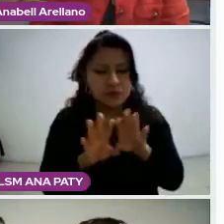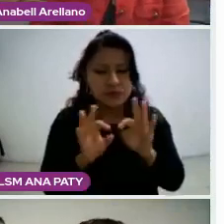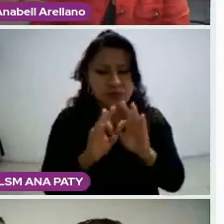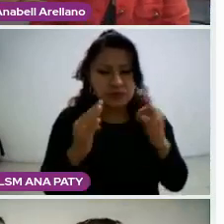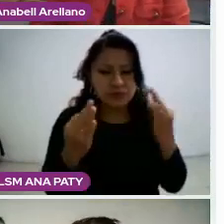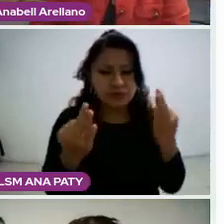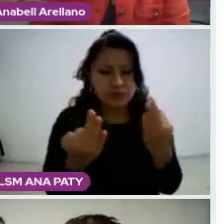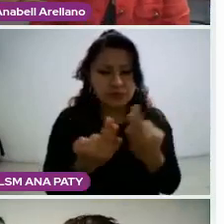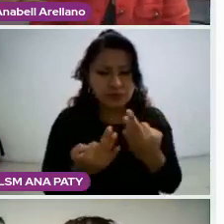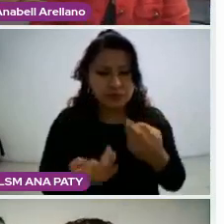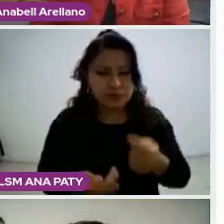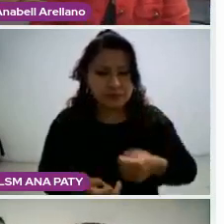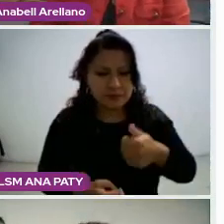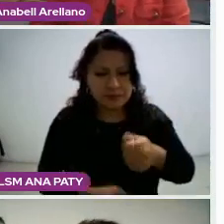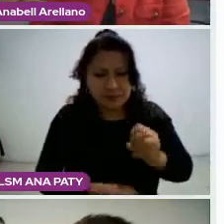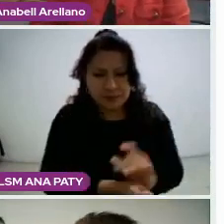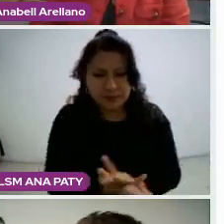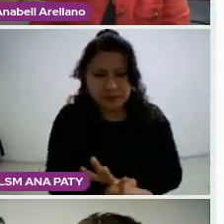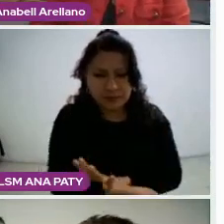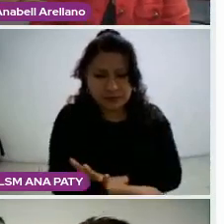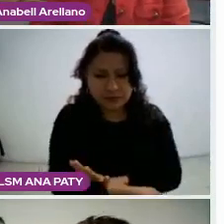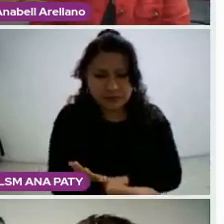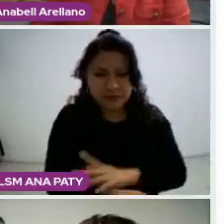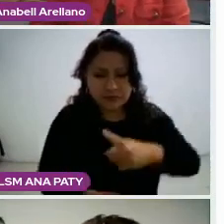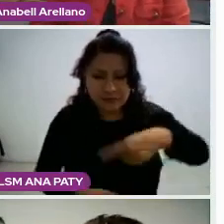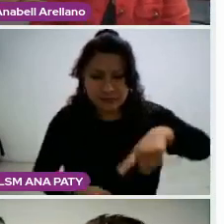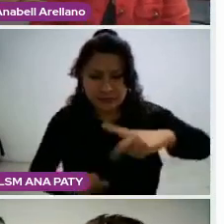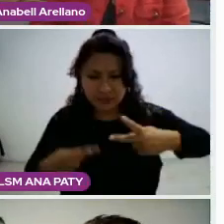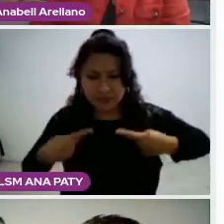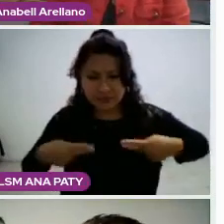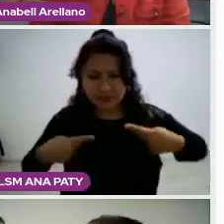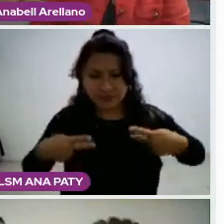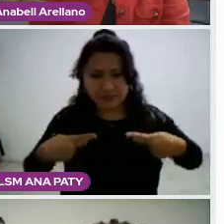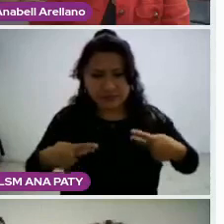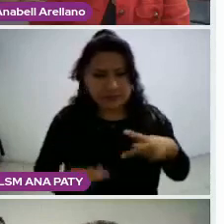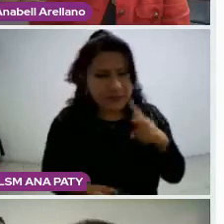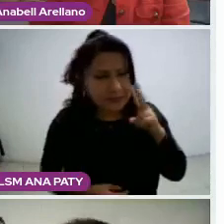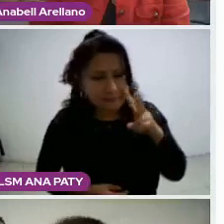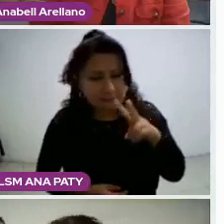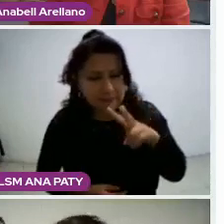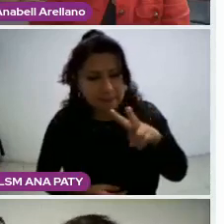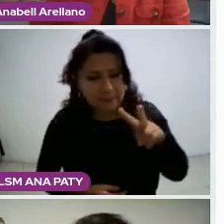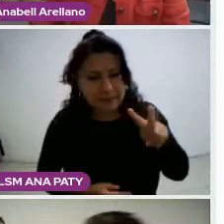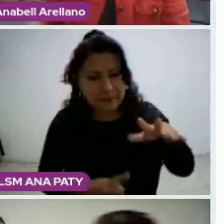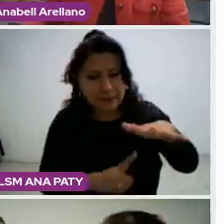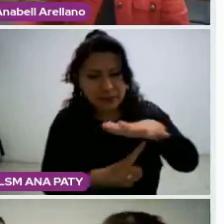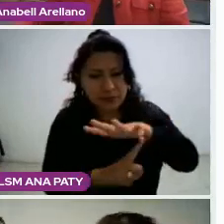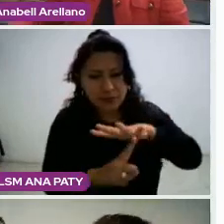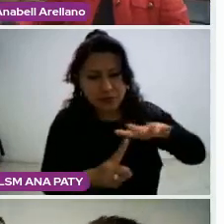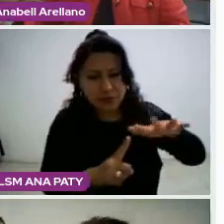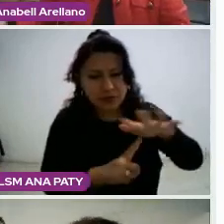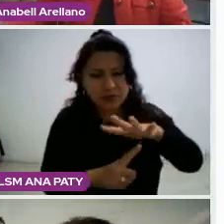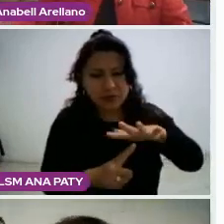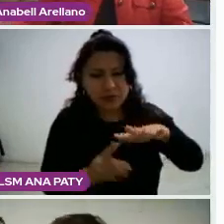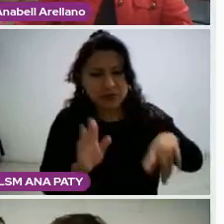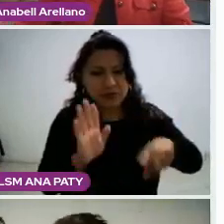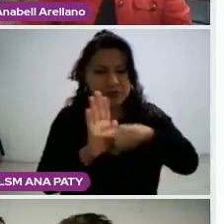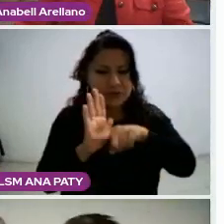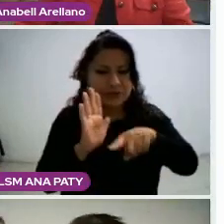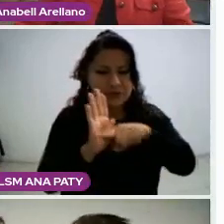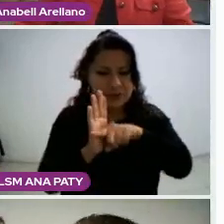pues constantemente están viendo el mundo de una forma muy, muy negativa. Todo es malo, todo le está viendo mal, todo es